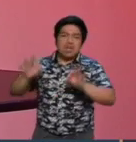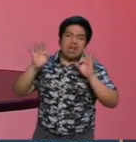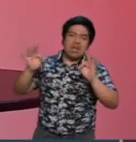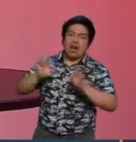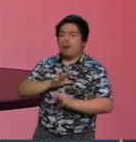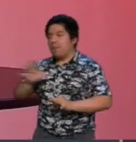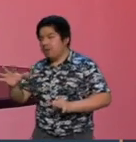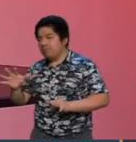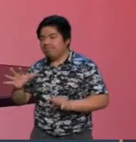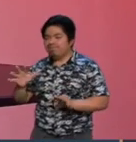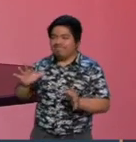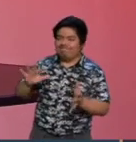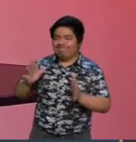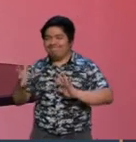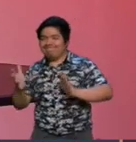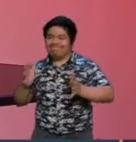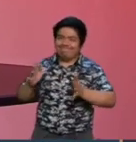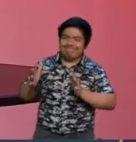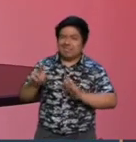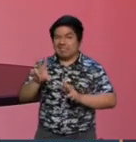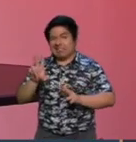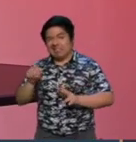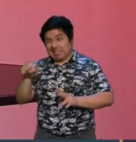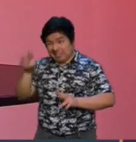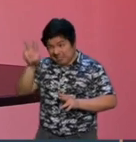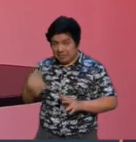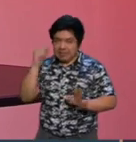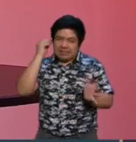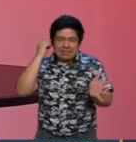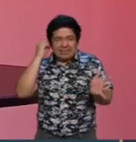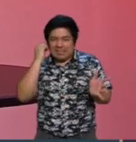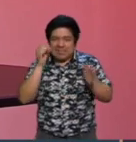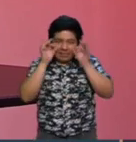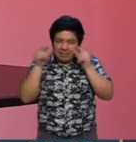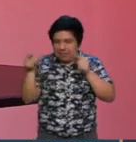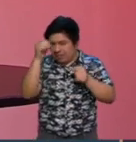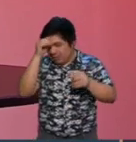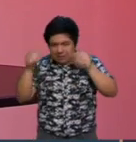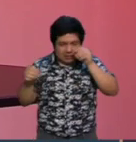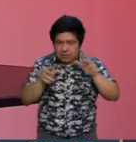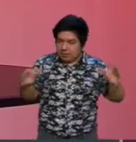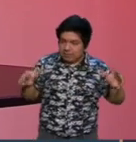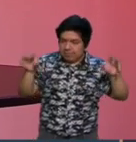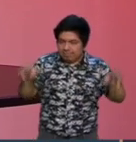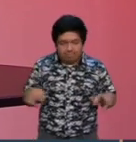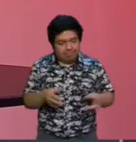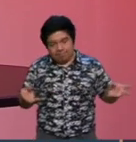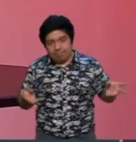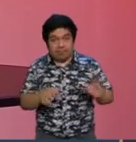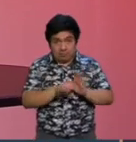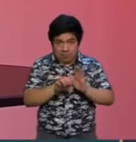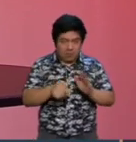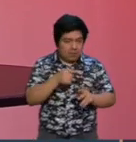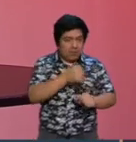parece que en ese sentido tampoco es demasiado realista estas perspectivas. Sin embargo, es cierto, el tema de